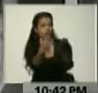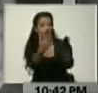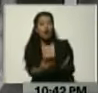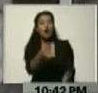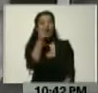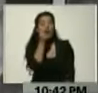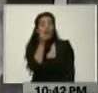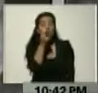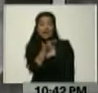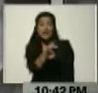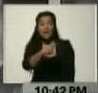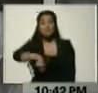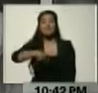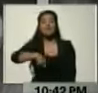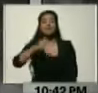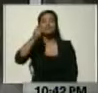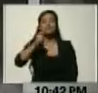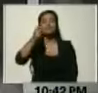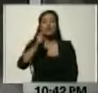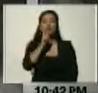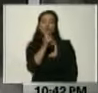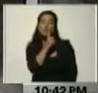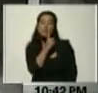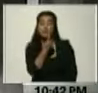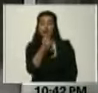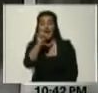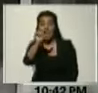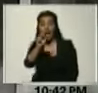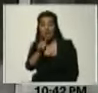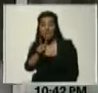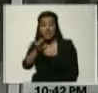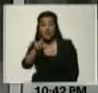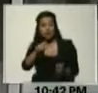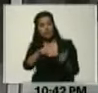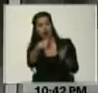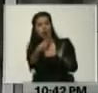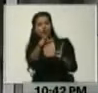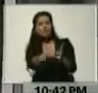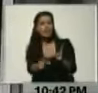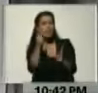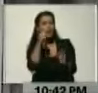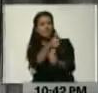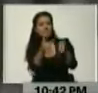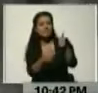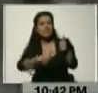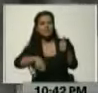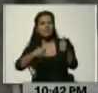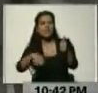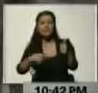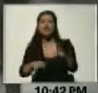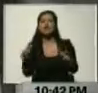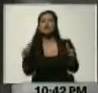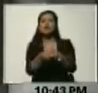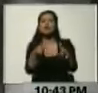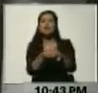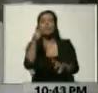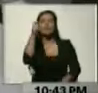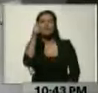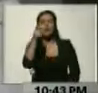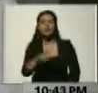presidente de la Cámara de Diputados, y de Aide Castillo Trujillo de López Acosta, vicepresidenta de la Cámara del Senado. ¡Qué